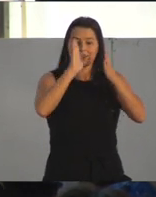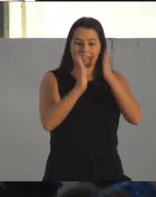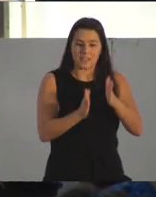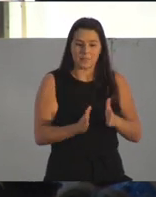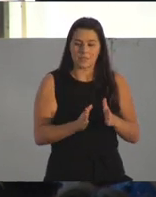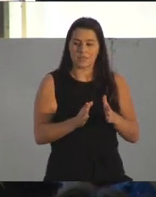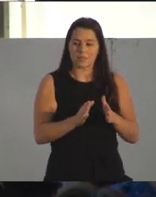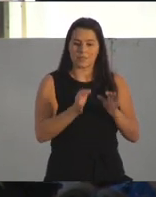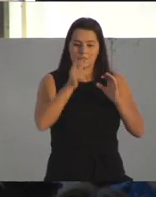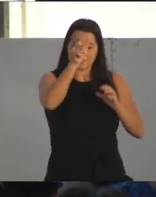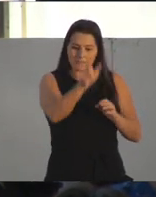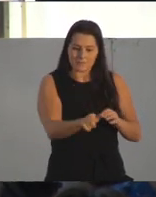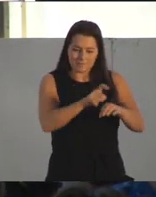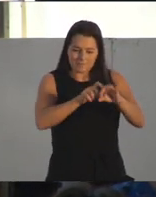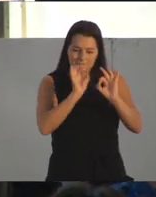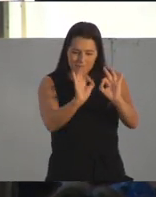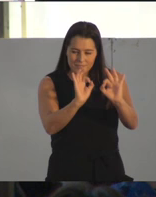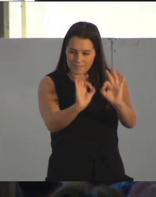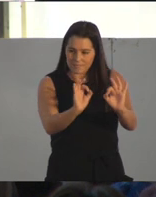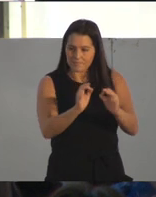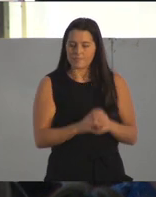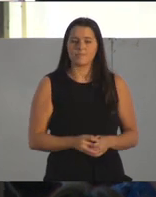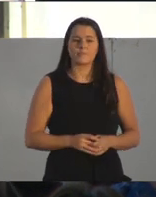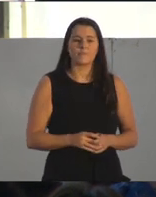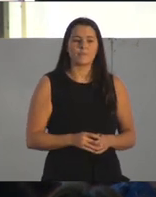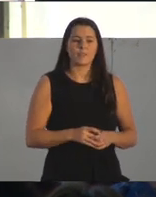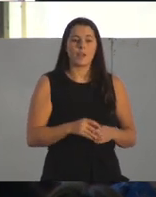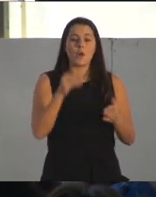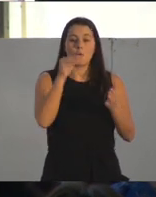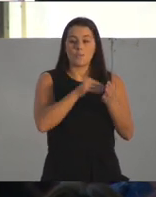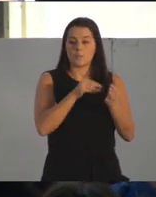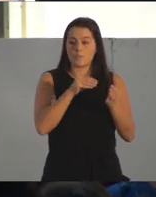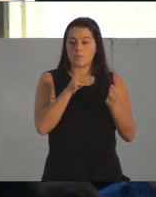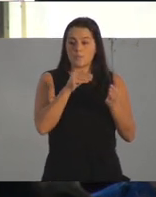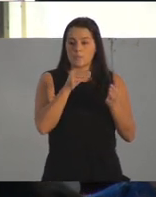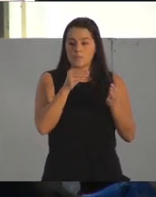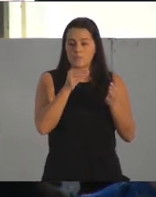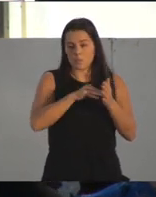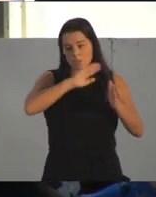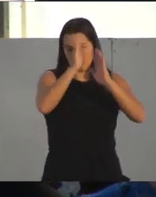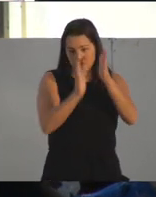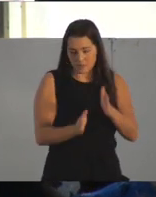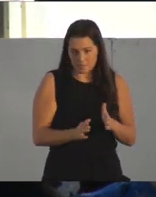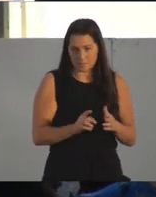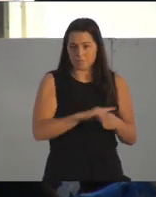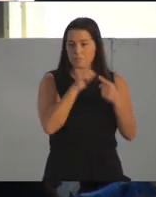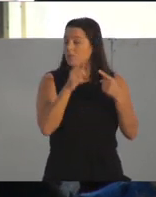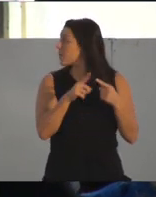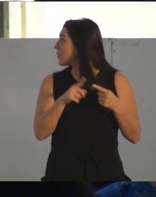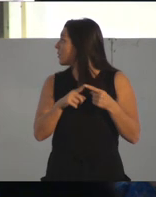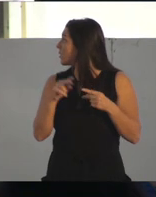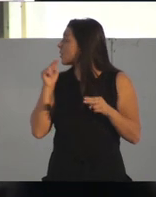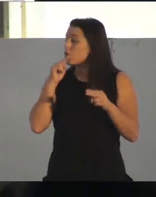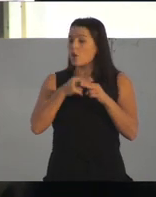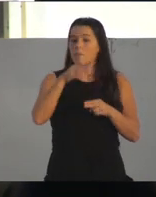muchas escalas. Quizá las que más estamos usando en los ASPACES es esta, la SLAD, que se llama el Sistema de Clasificación